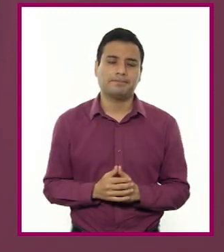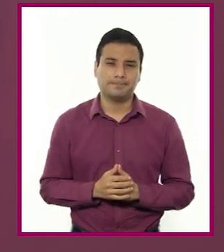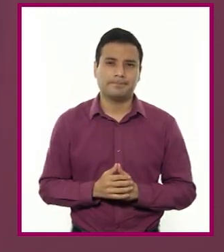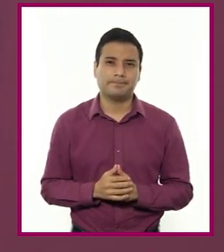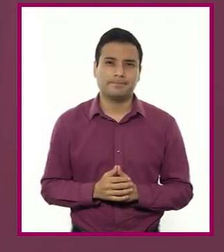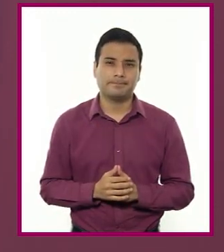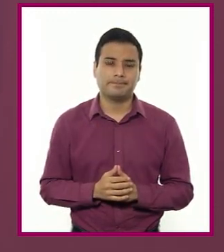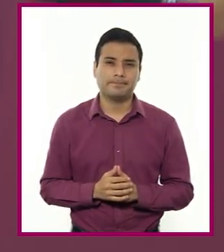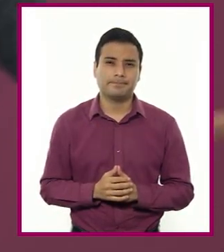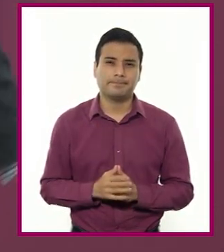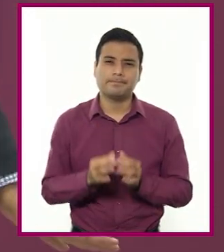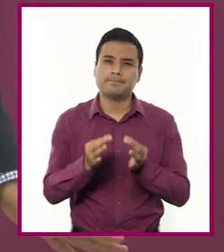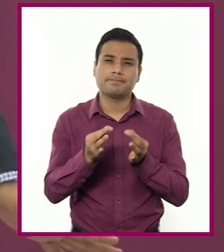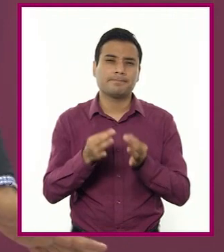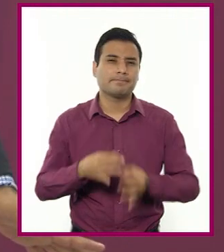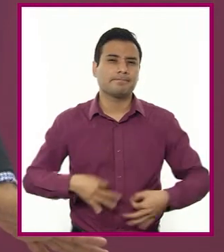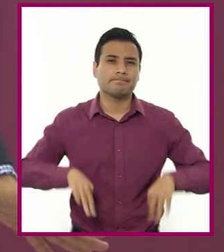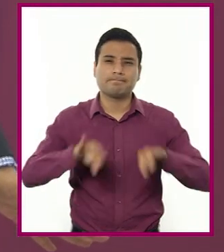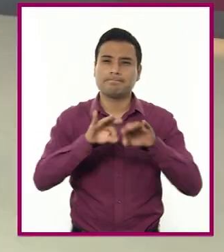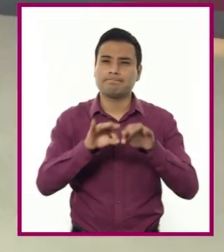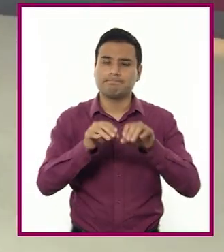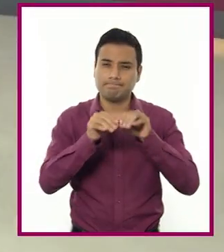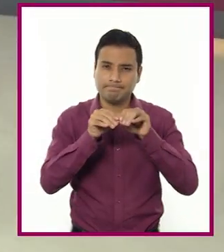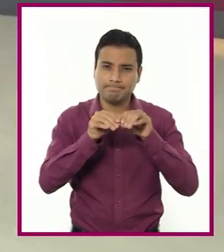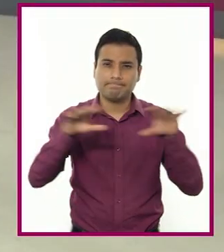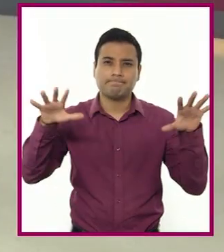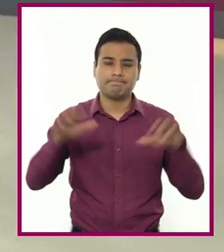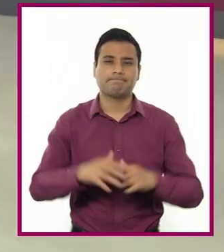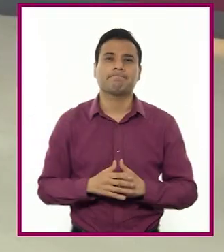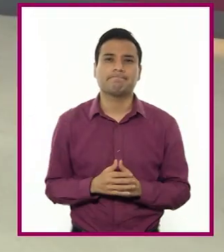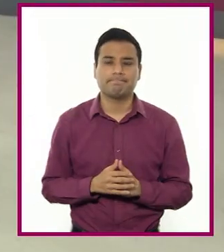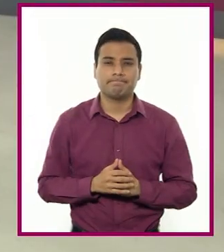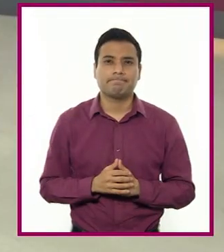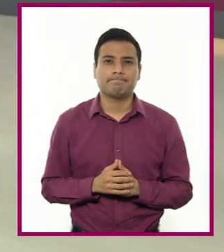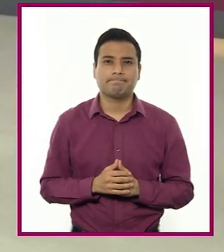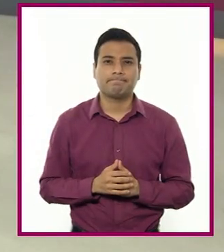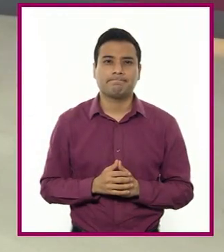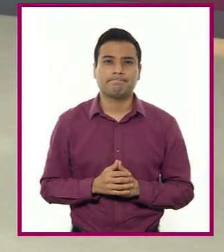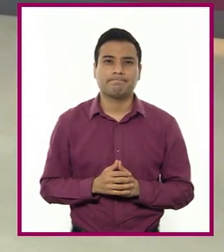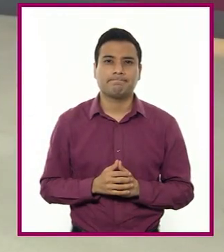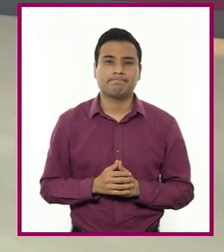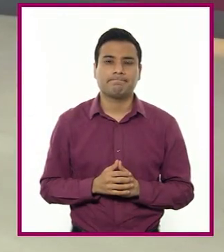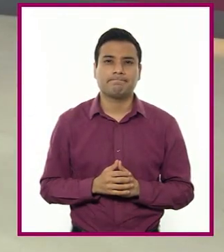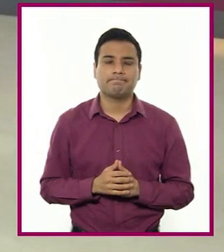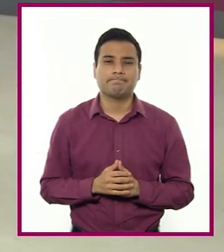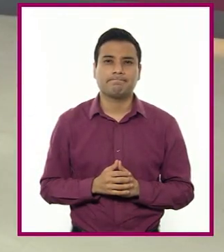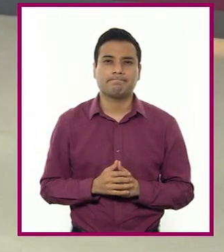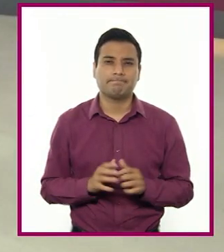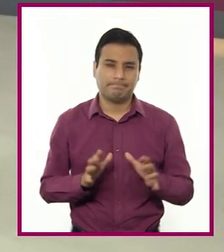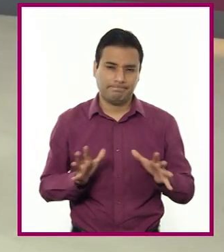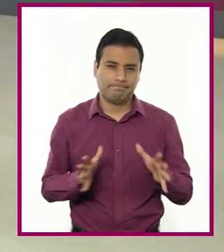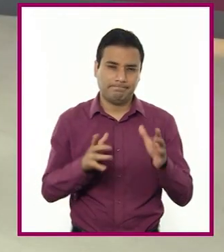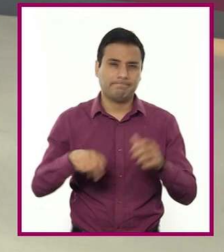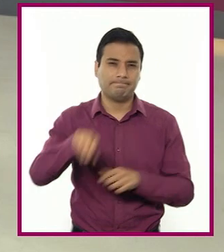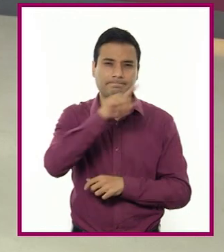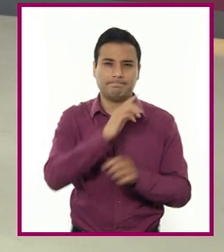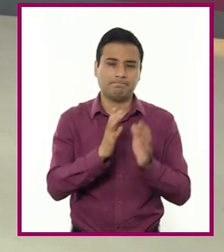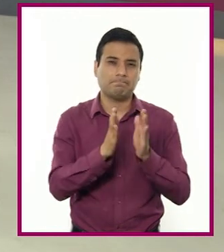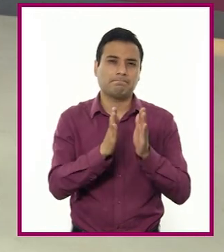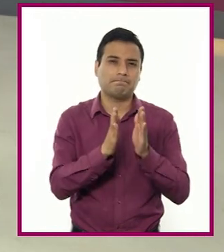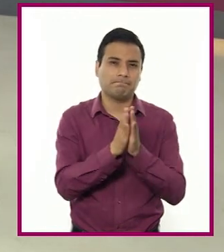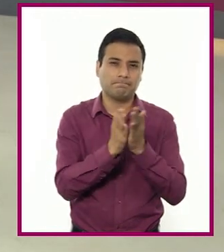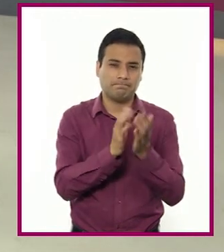importante es que difundan sus ideas. Les invito a consultar su libro de texto de